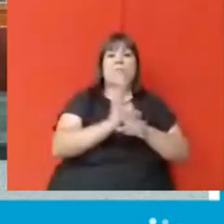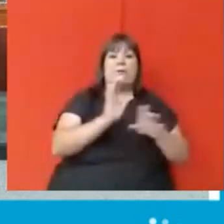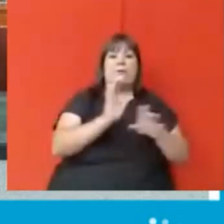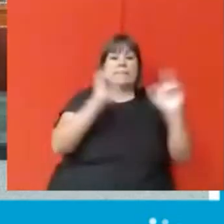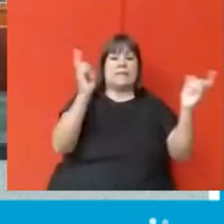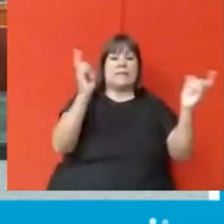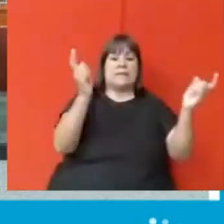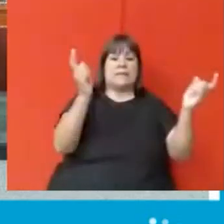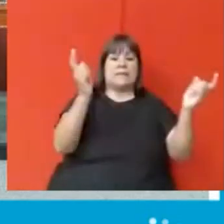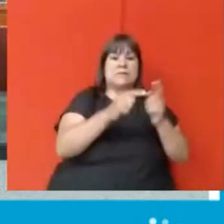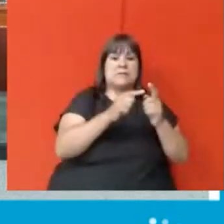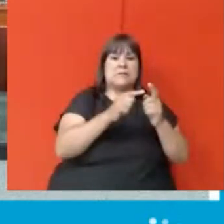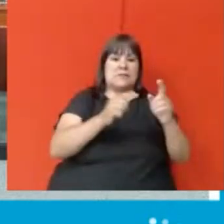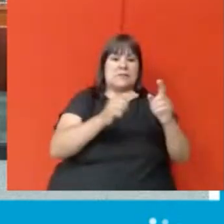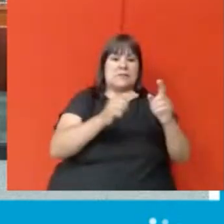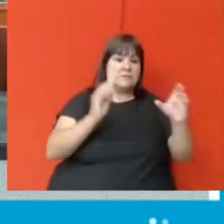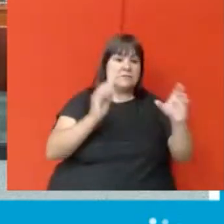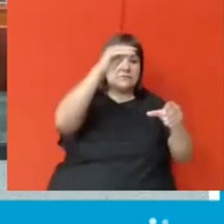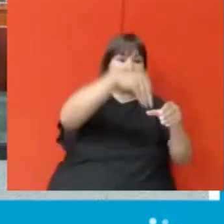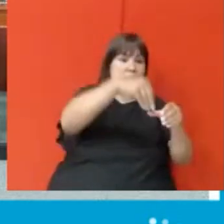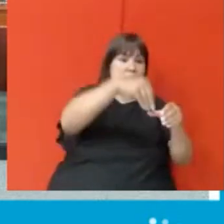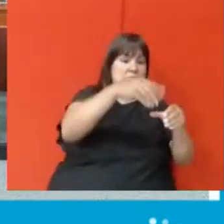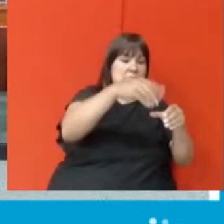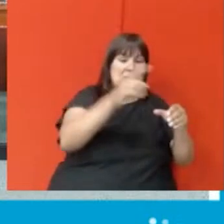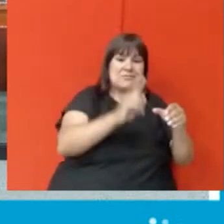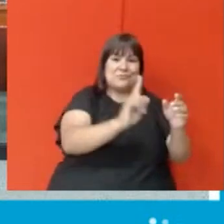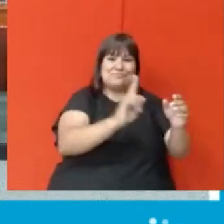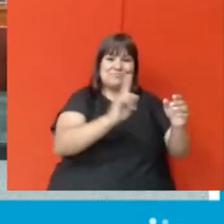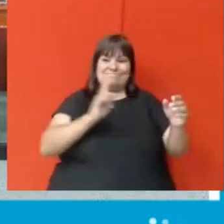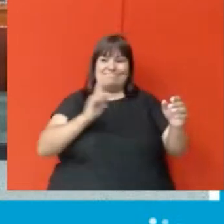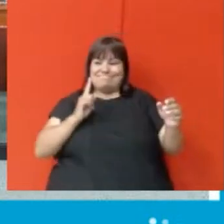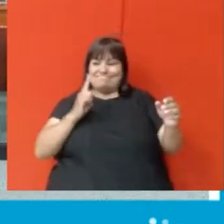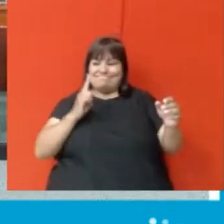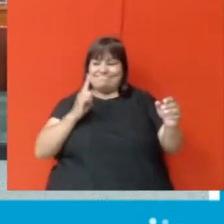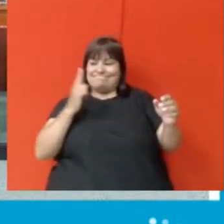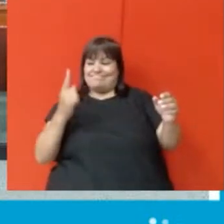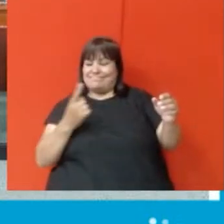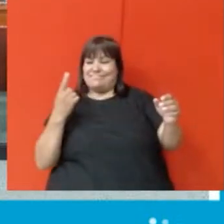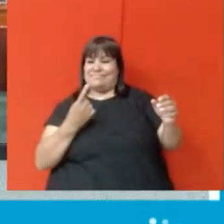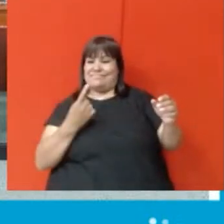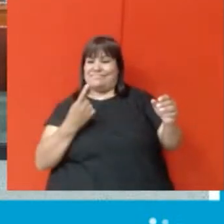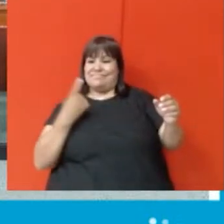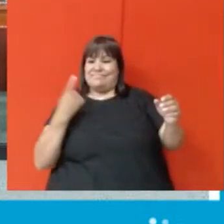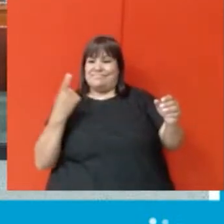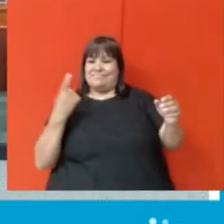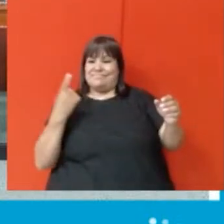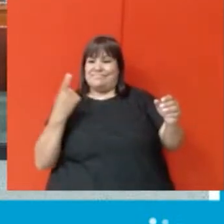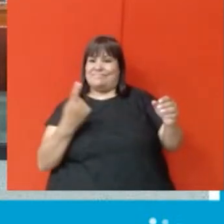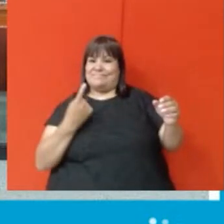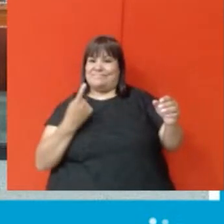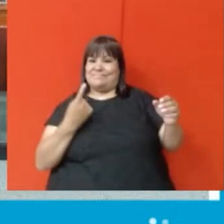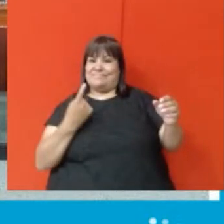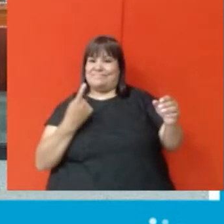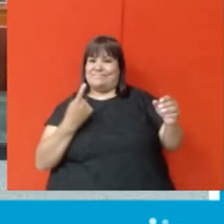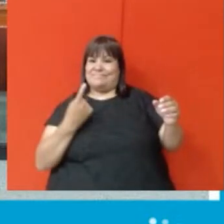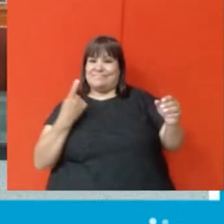y que existe aun cuando está rodeado de muchas personas. O sea, eso es muy común y lo